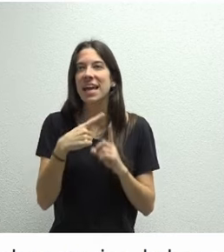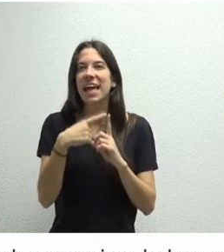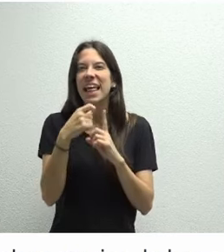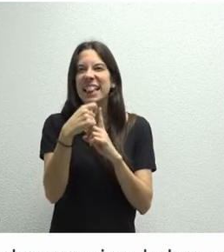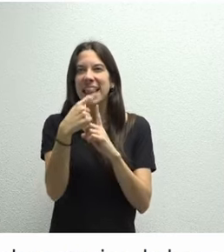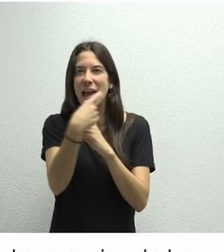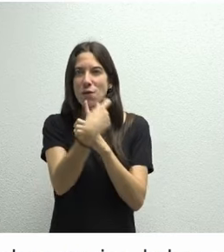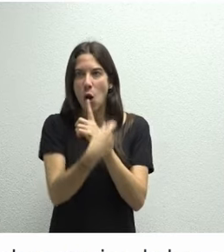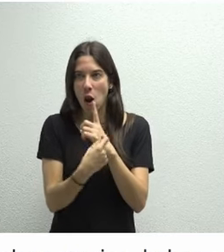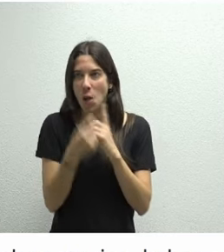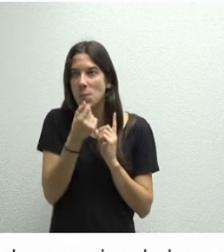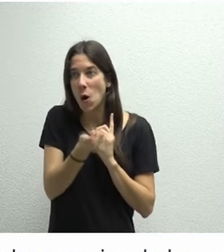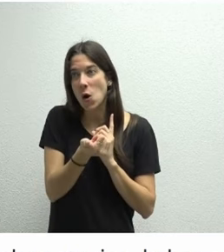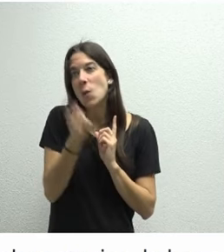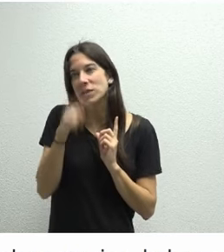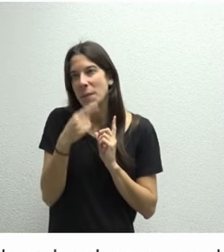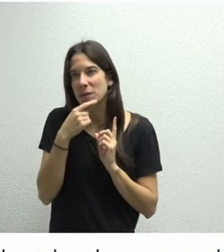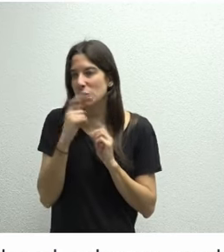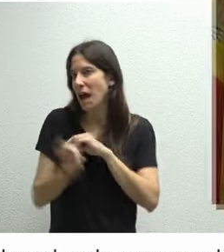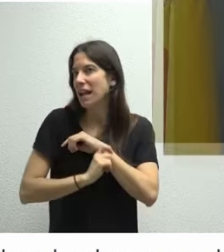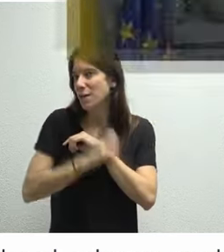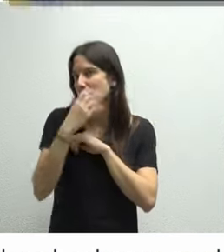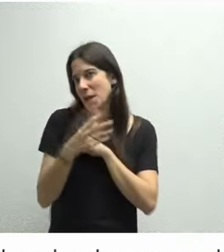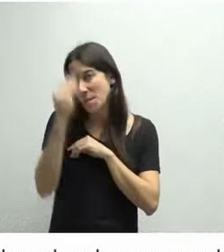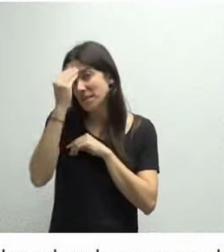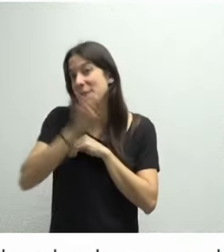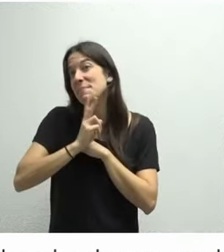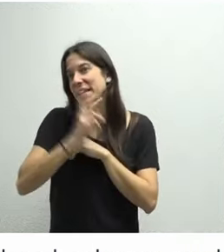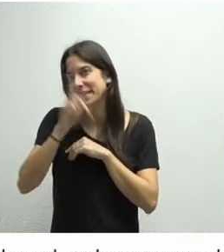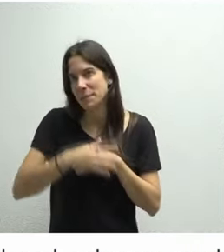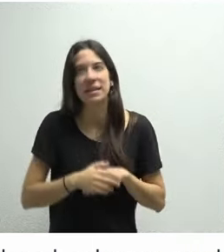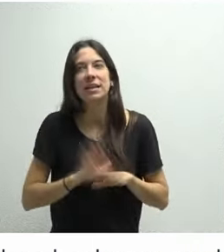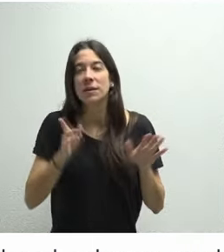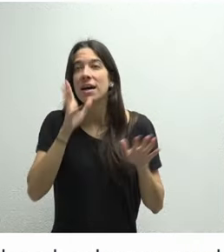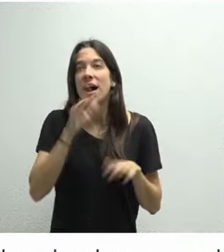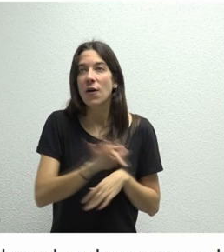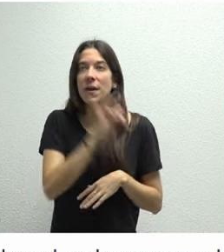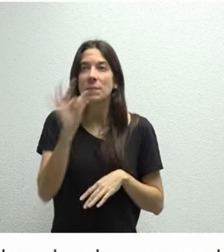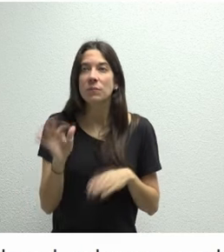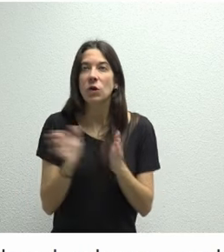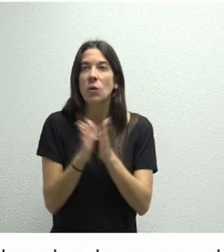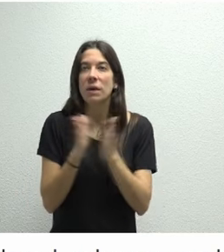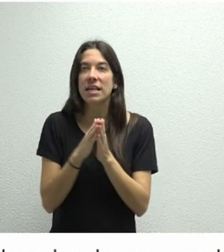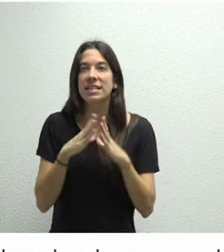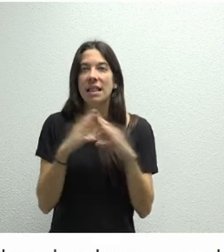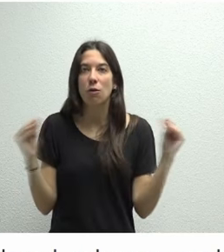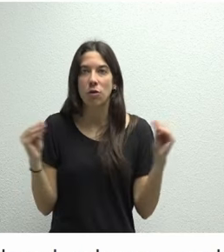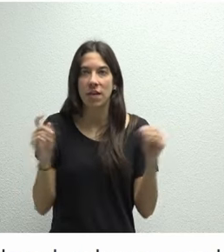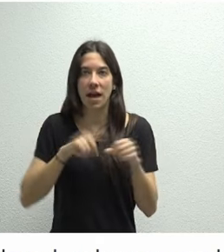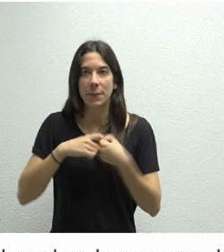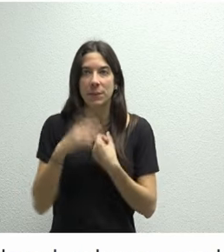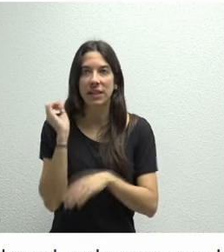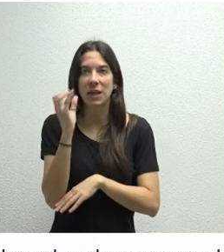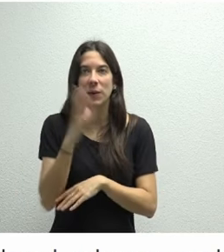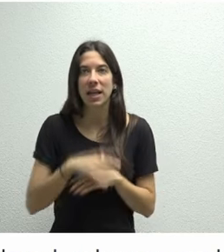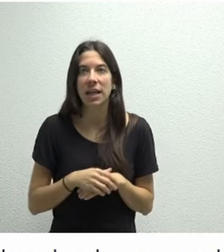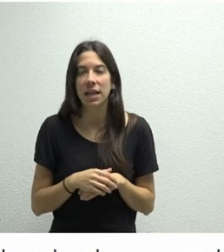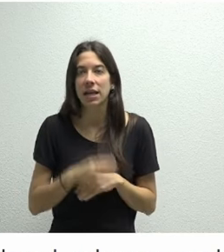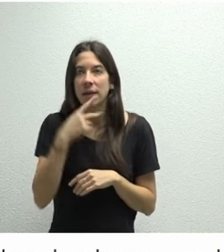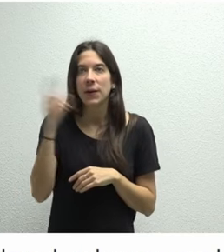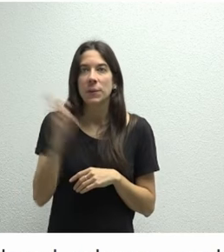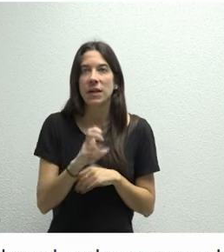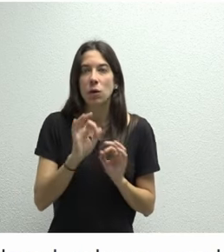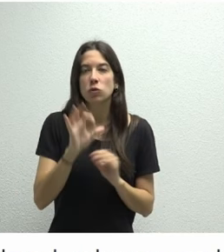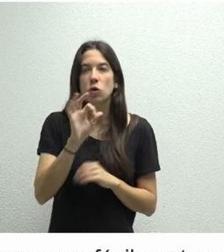clave esa también a continuación van a intervenir nuestras compañeras de de Andalucía por ahí llega Susana